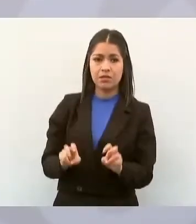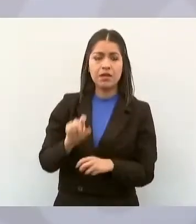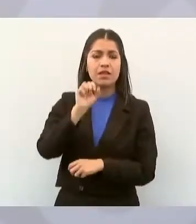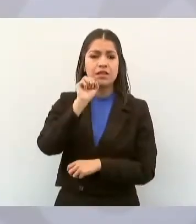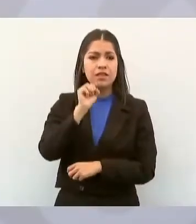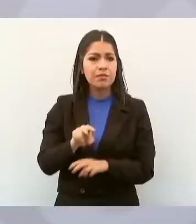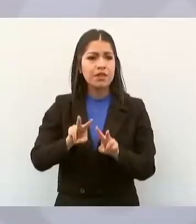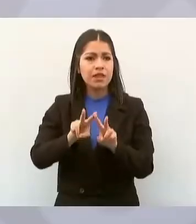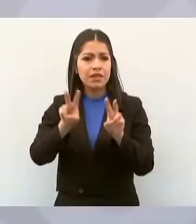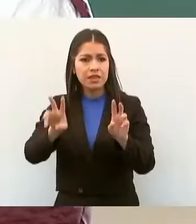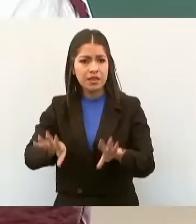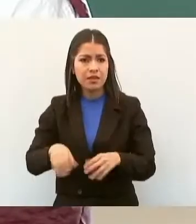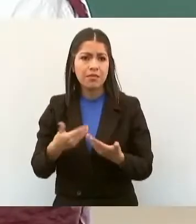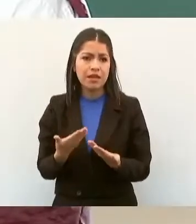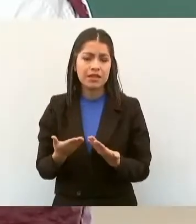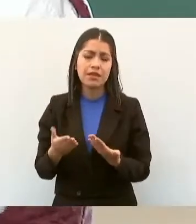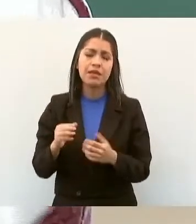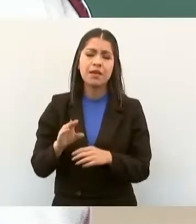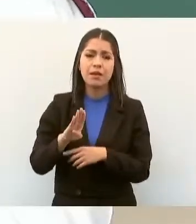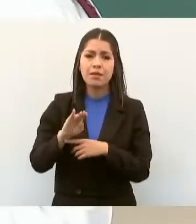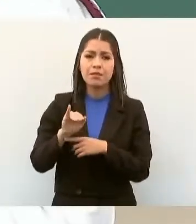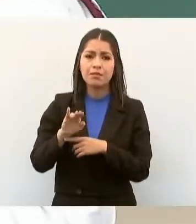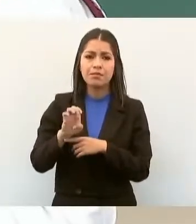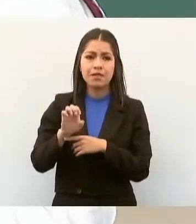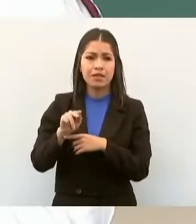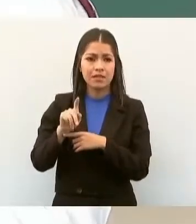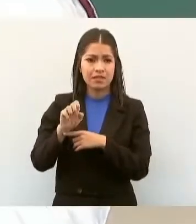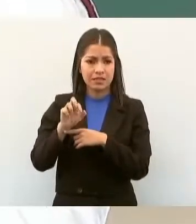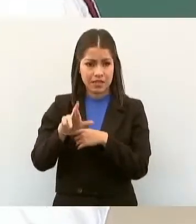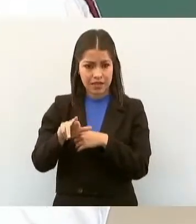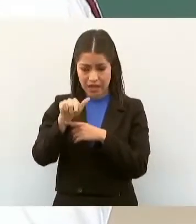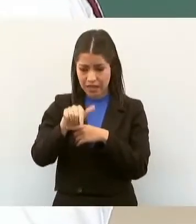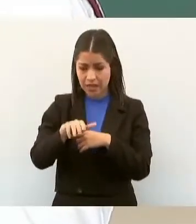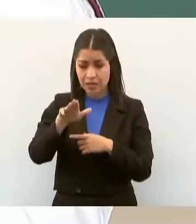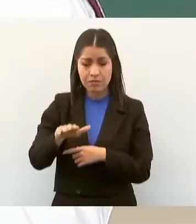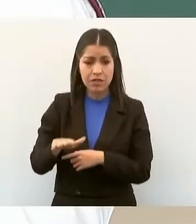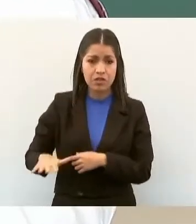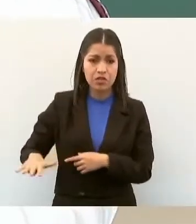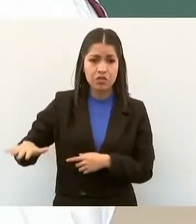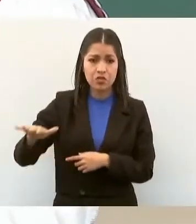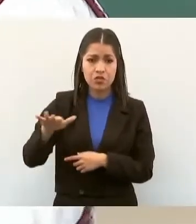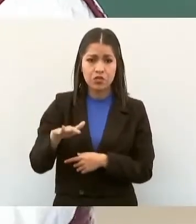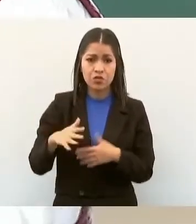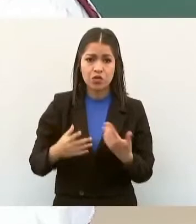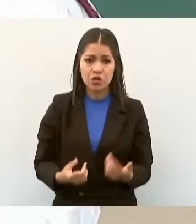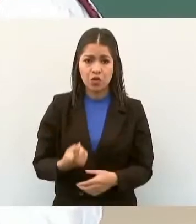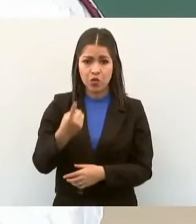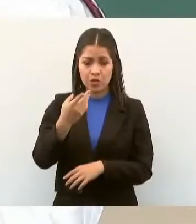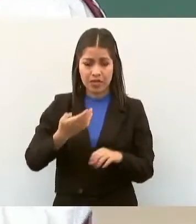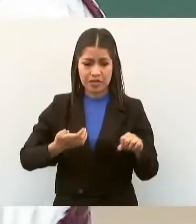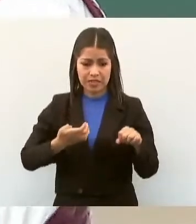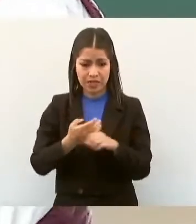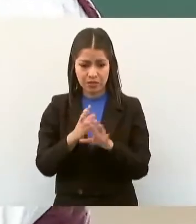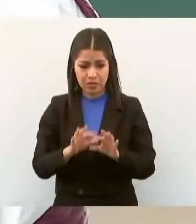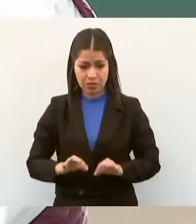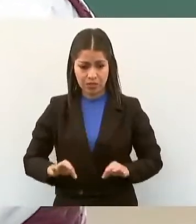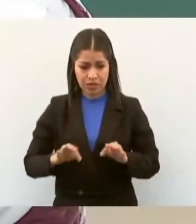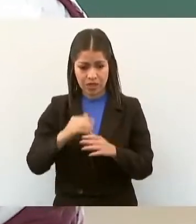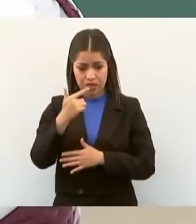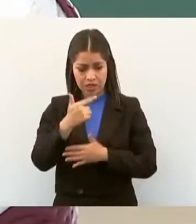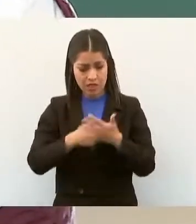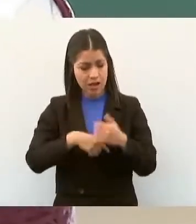de bienestar, hay que decirlo, Michoacán es uno de los 14 estados que de